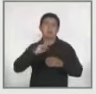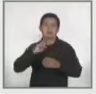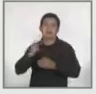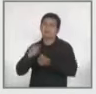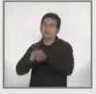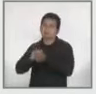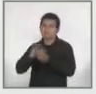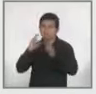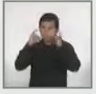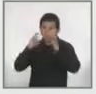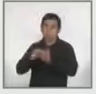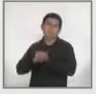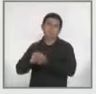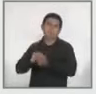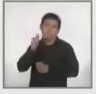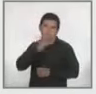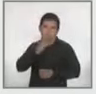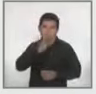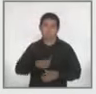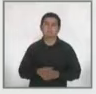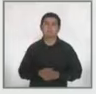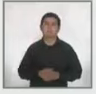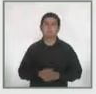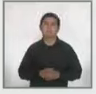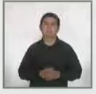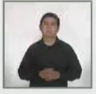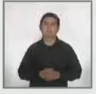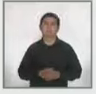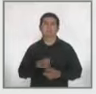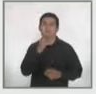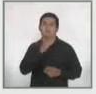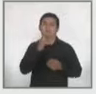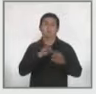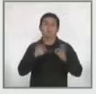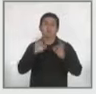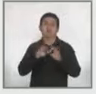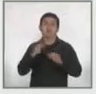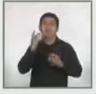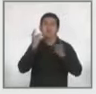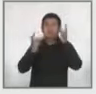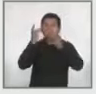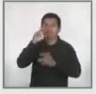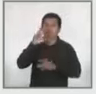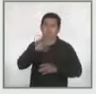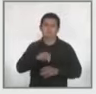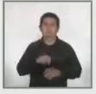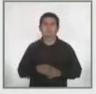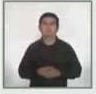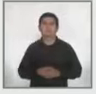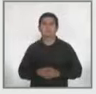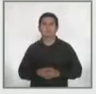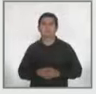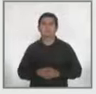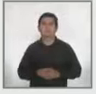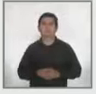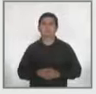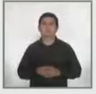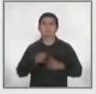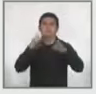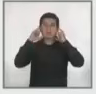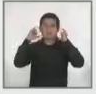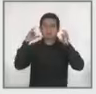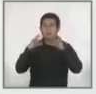lavarlo después de cada uso. Evitar en todo momento estar tocando el cubrebocas. No compartir